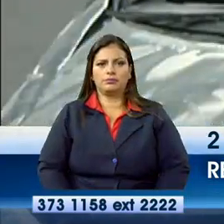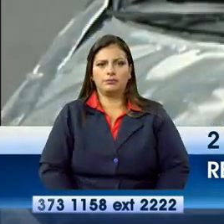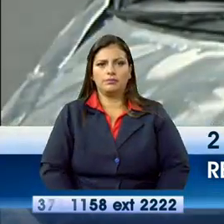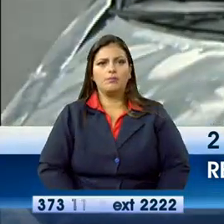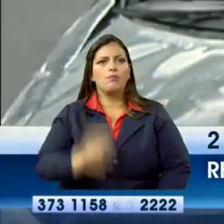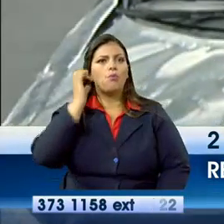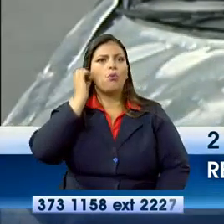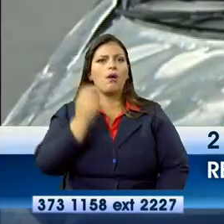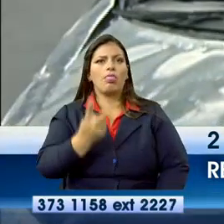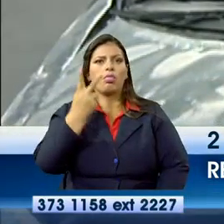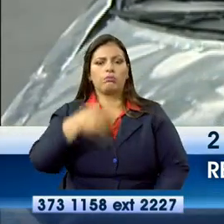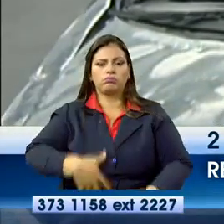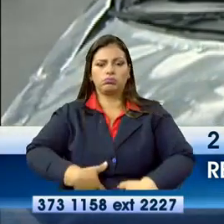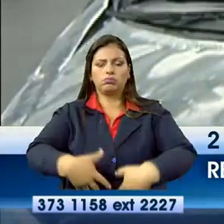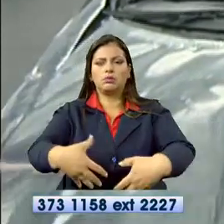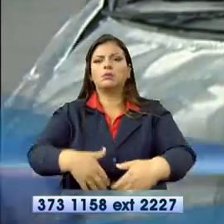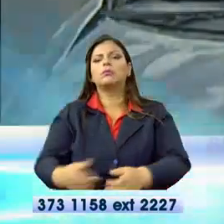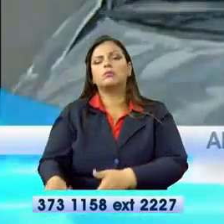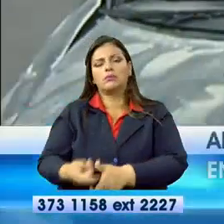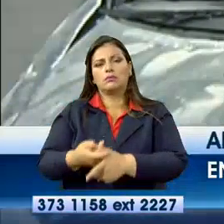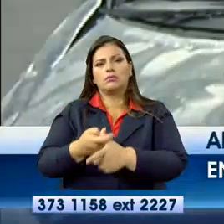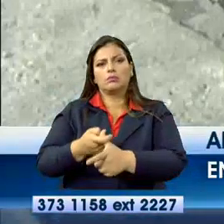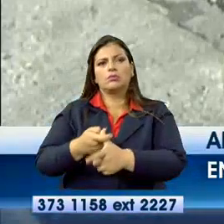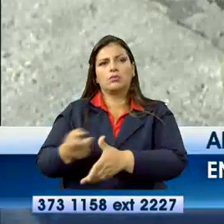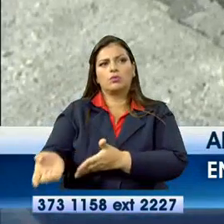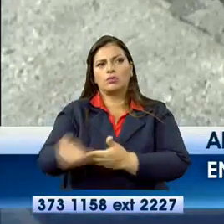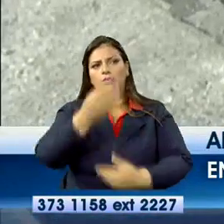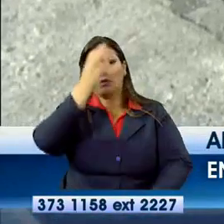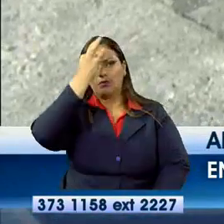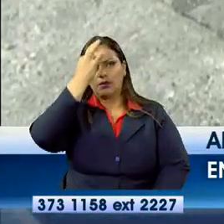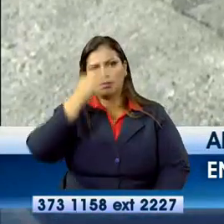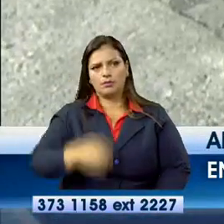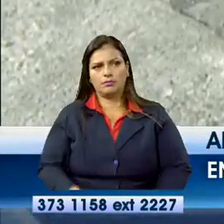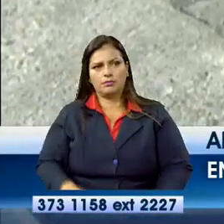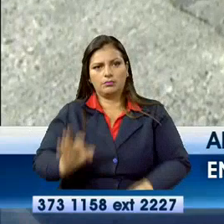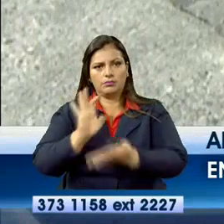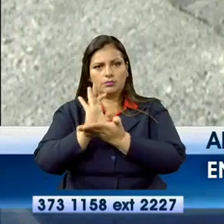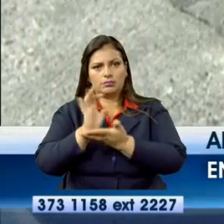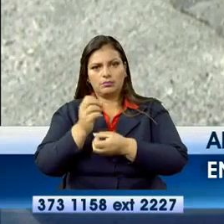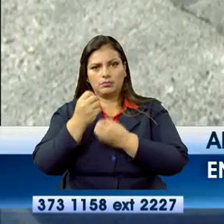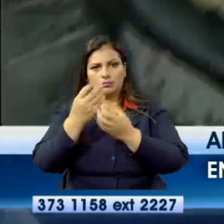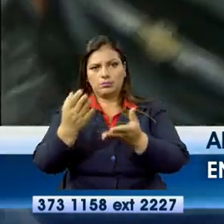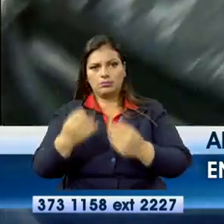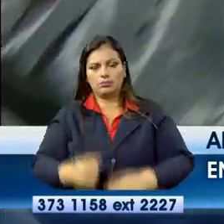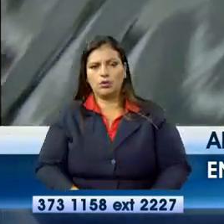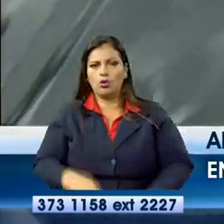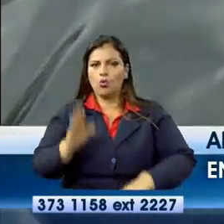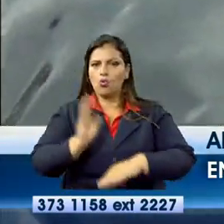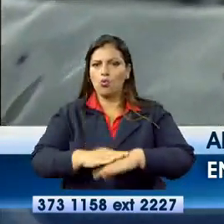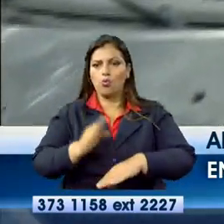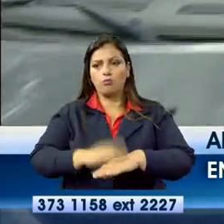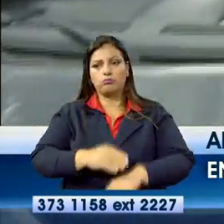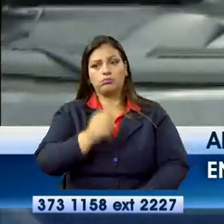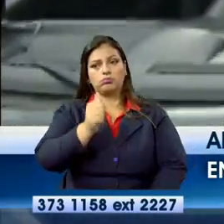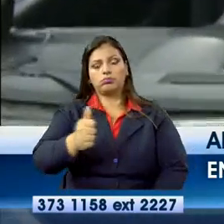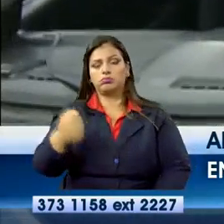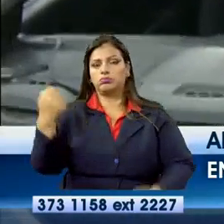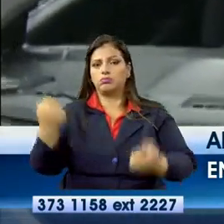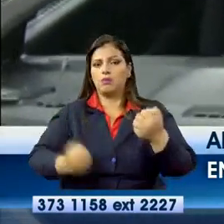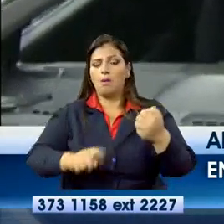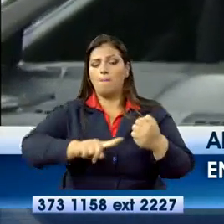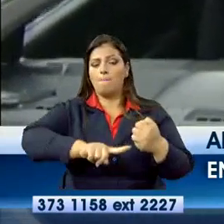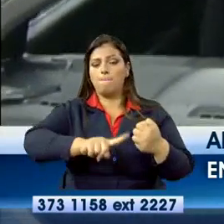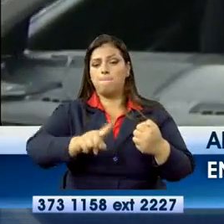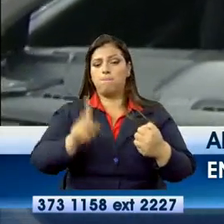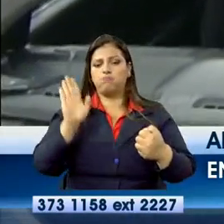asistencial. Testigos del hecho acotaban que el irrespeto a las señales de tránsito, así como el exceso de velocidad, serían los que derivaron al choque